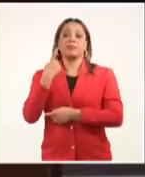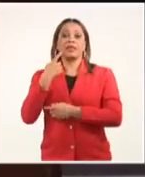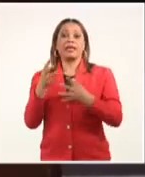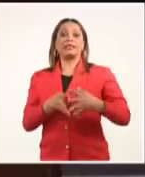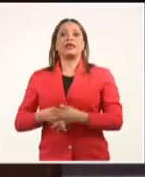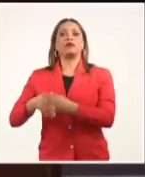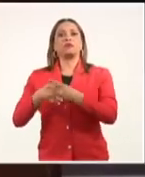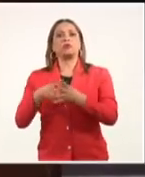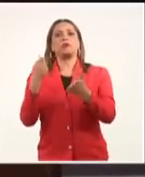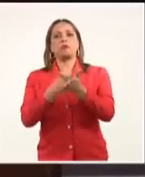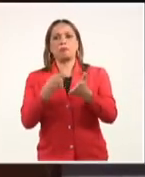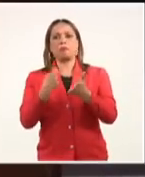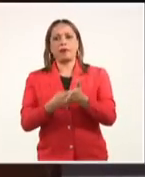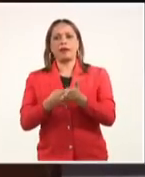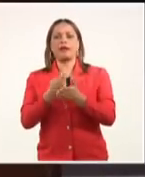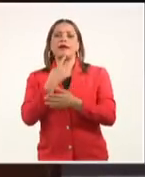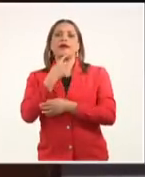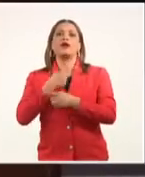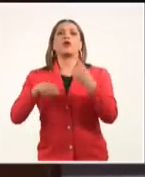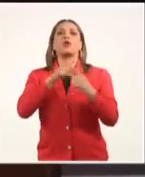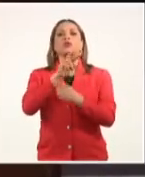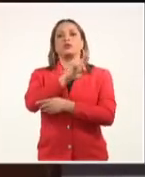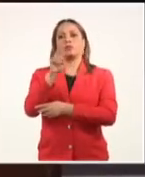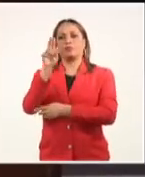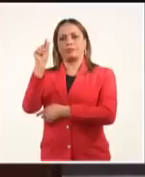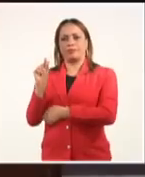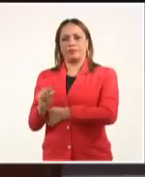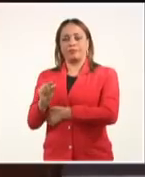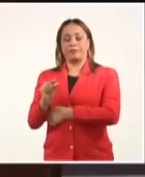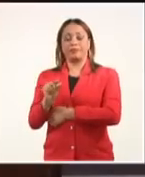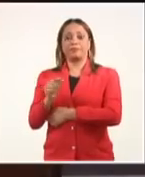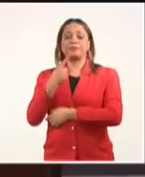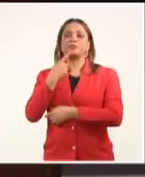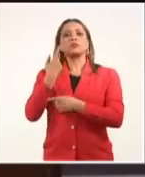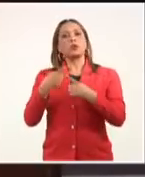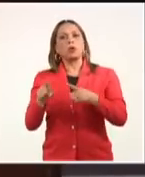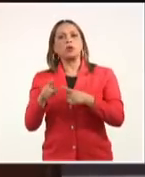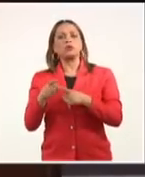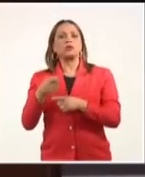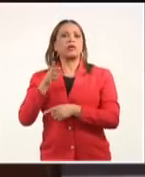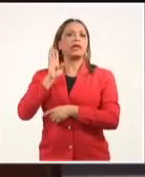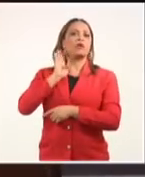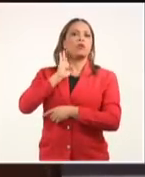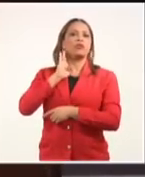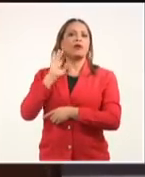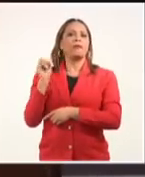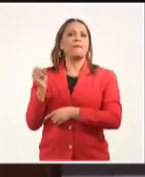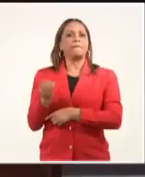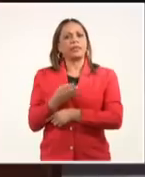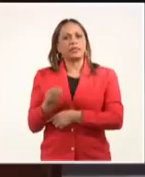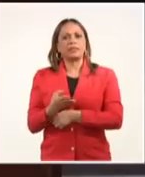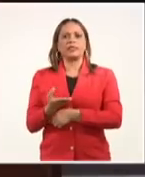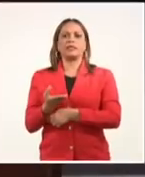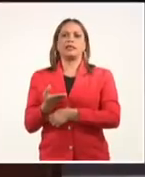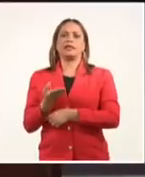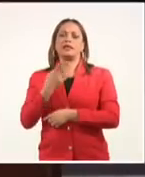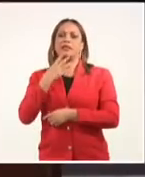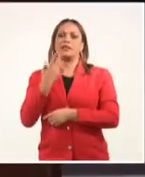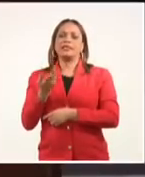dejan confundir por sus mentiras y en cierta forma le hacen el juego